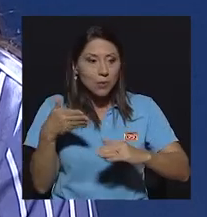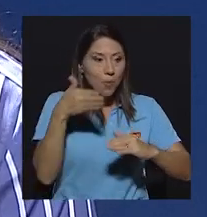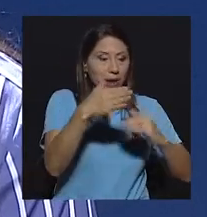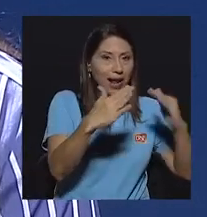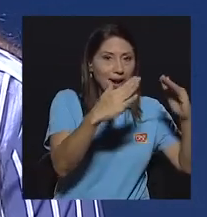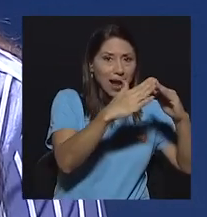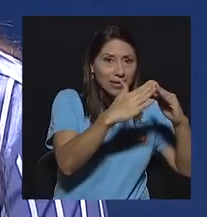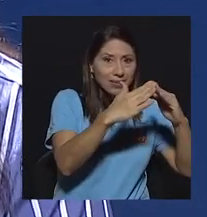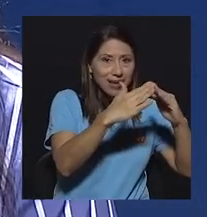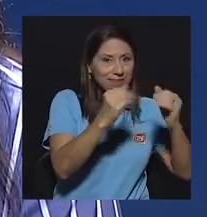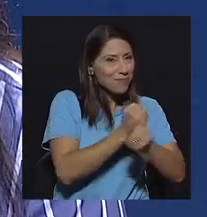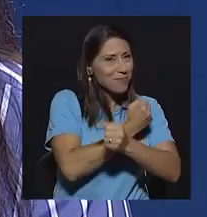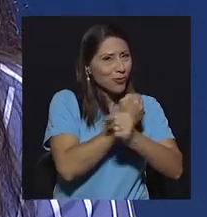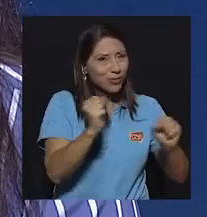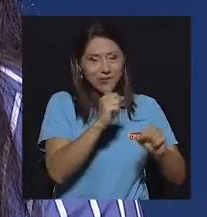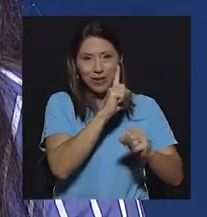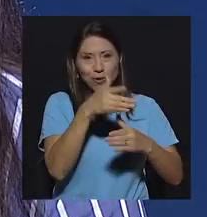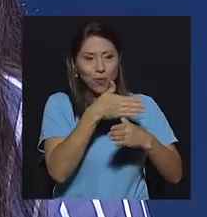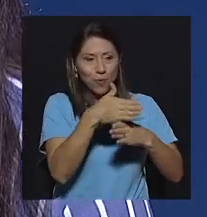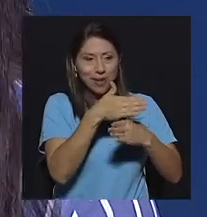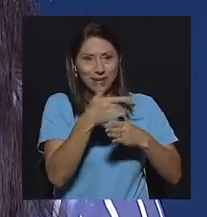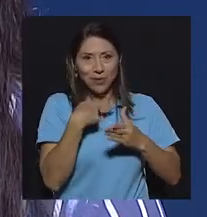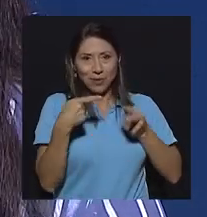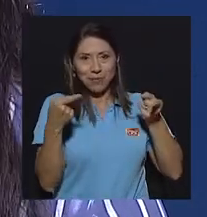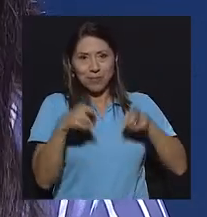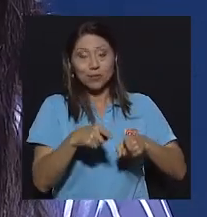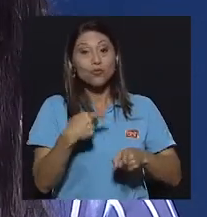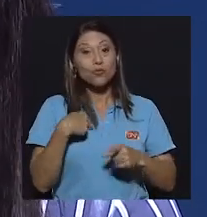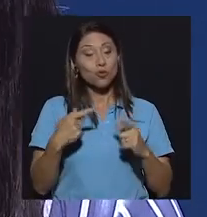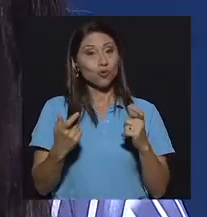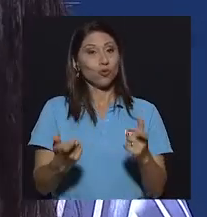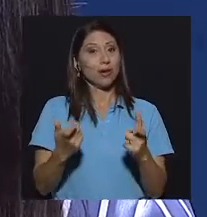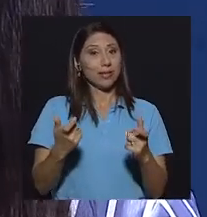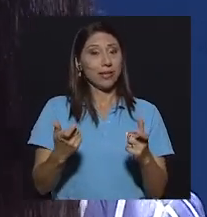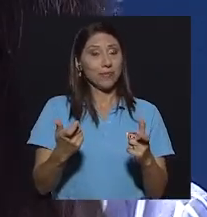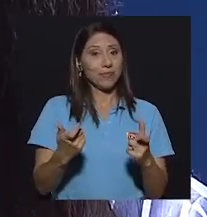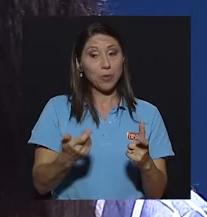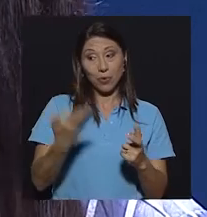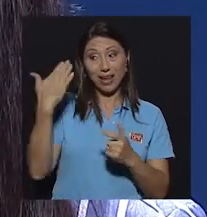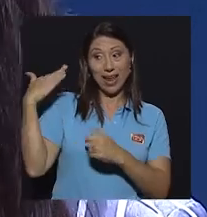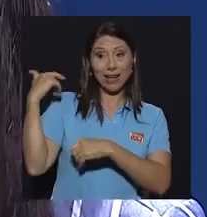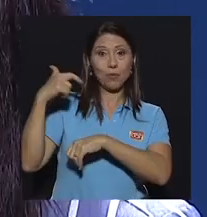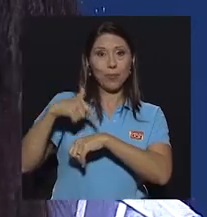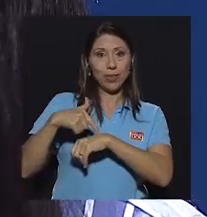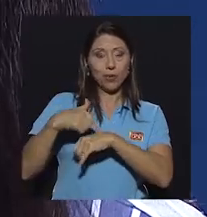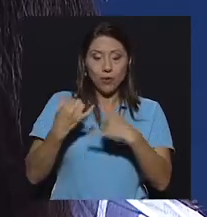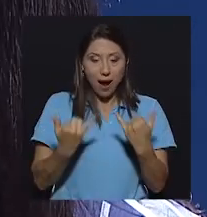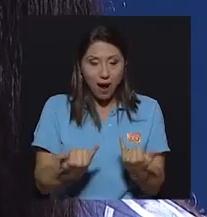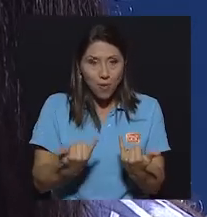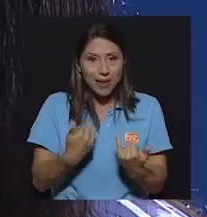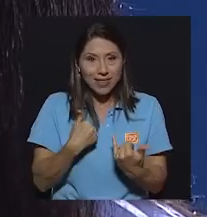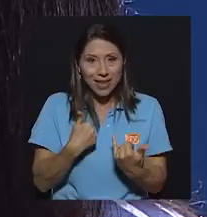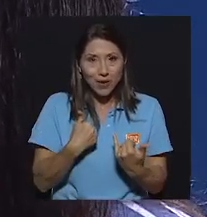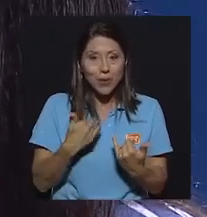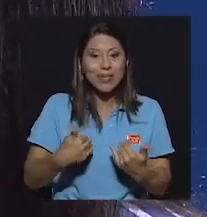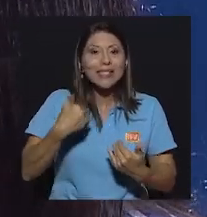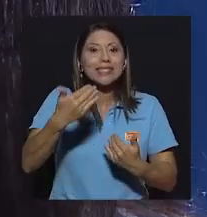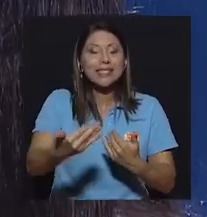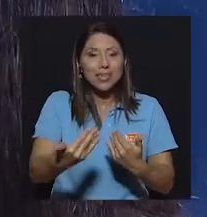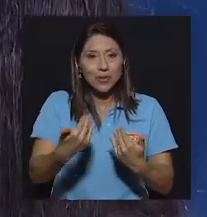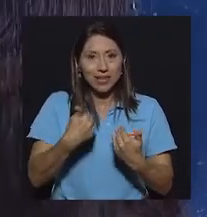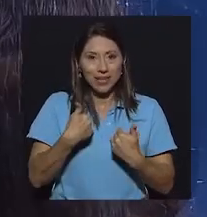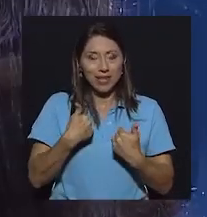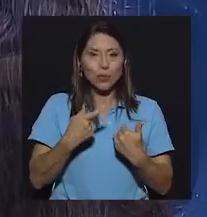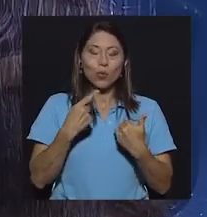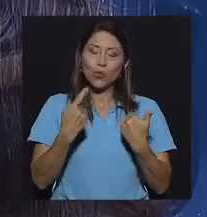acaba de pasar. Yo tuve suerte porque tengo y tuve en ese momento y sigo teniendo una red